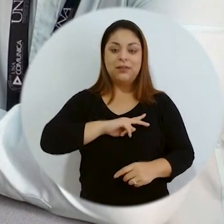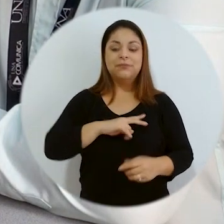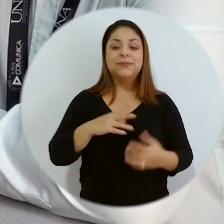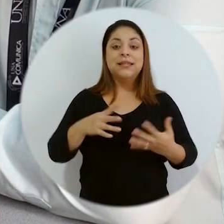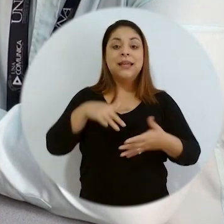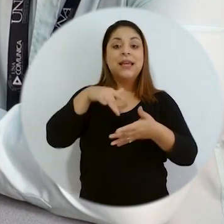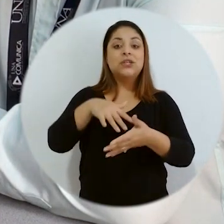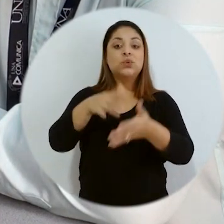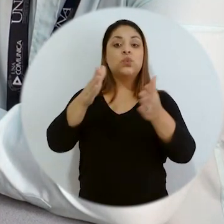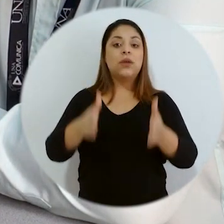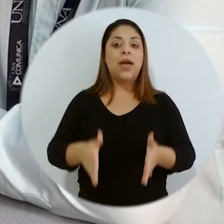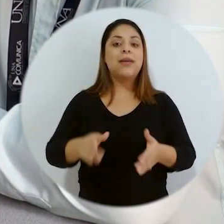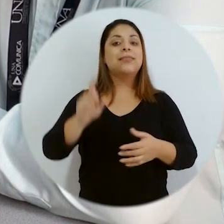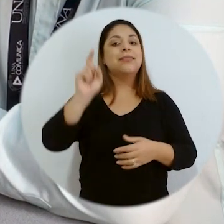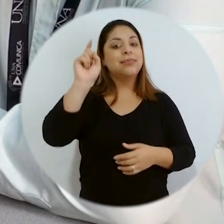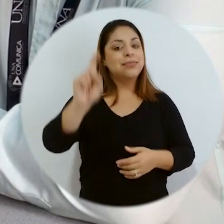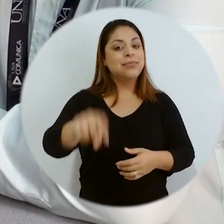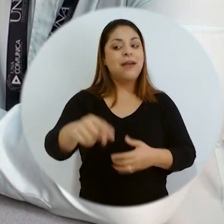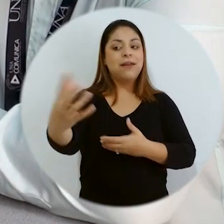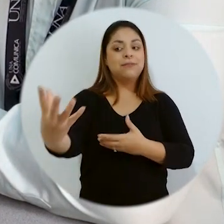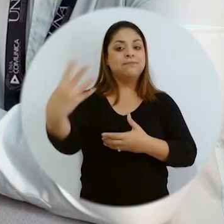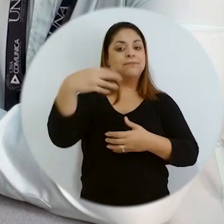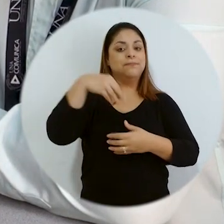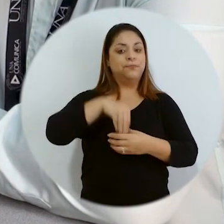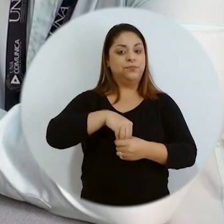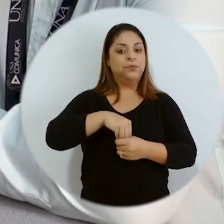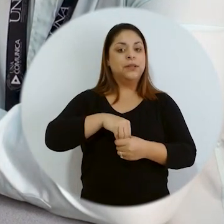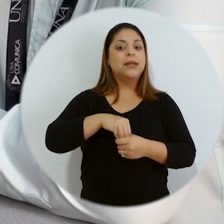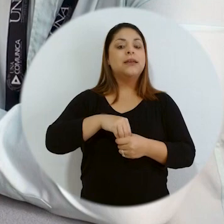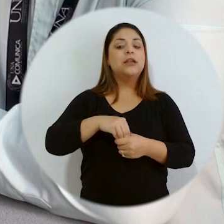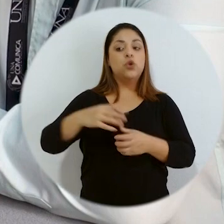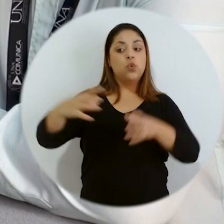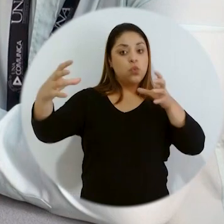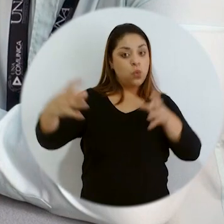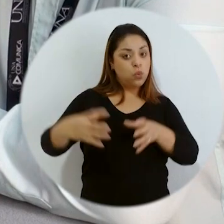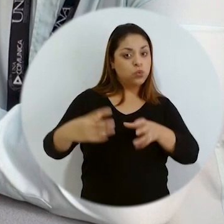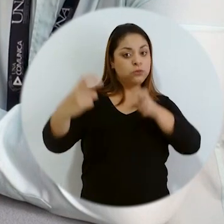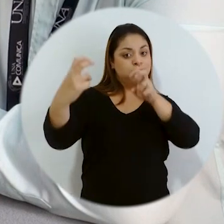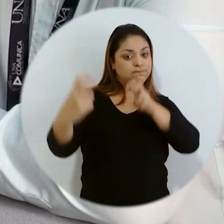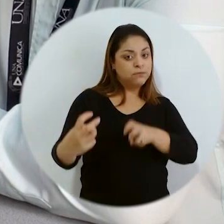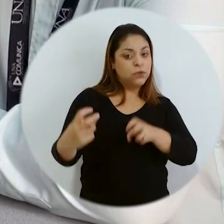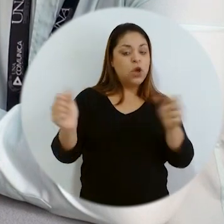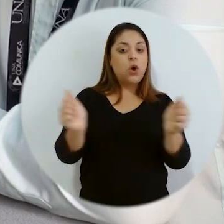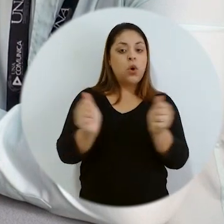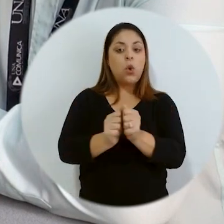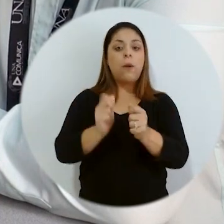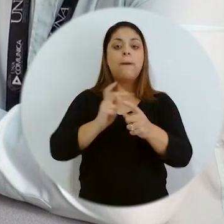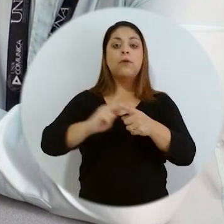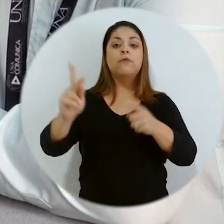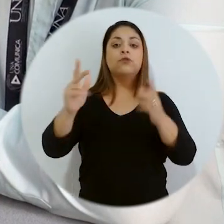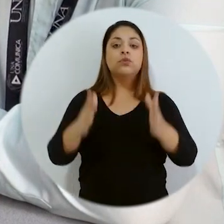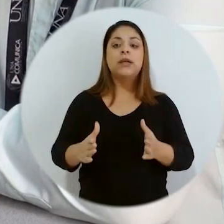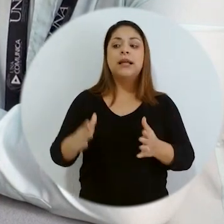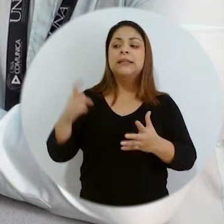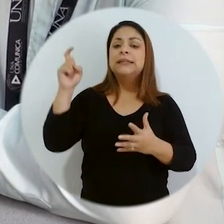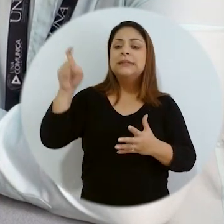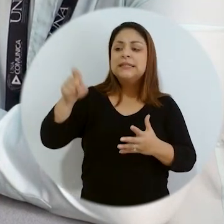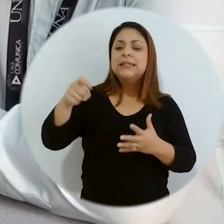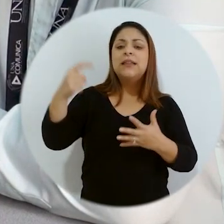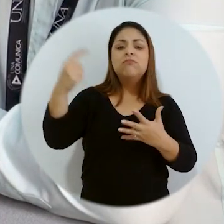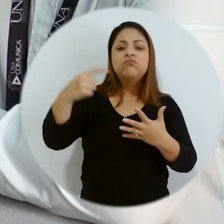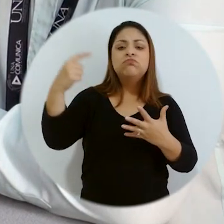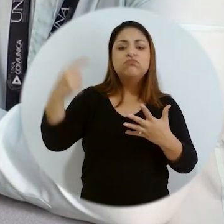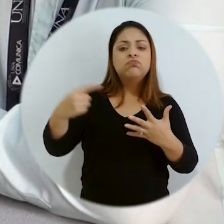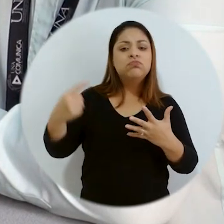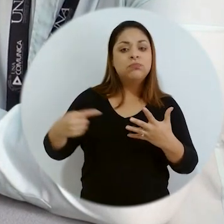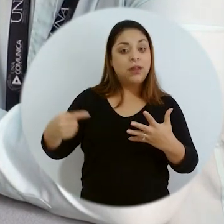cambios que hemos hecho, ¿verdad? Donde el estudiante se involucre más en ese proceso, ¿verdad? Sí. De definir en conjunto con la profesional cuáles son